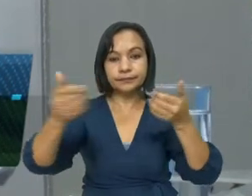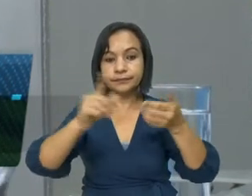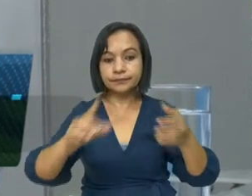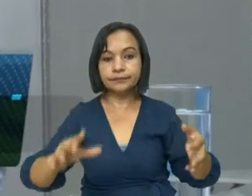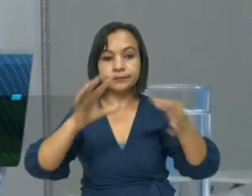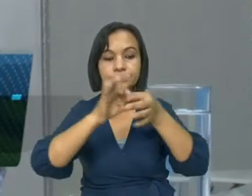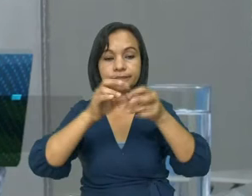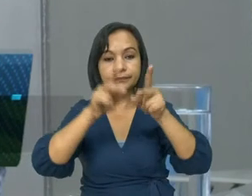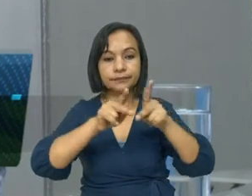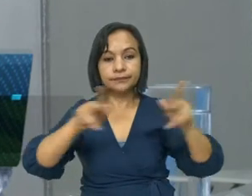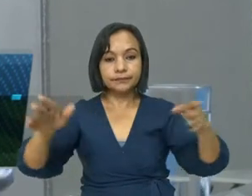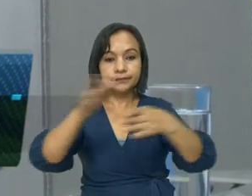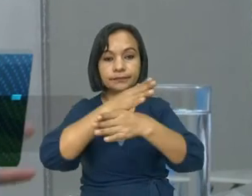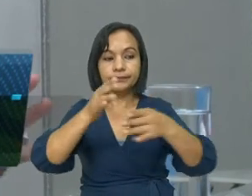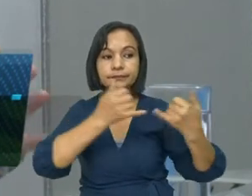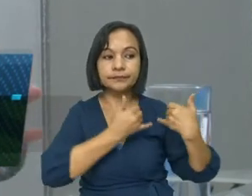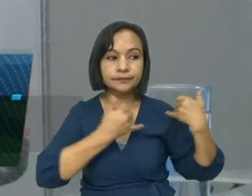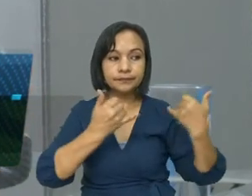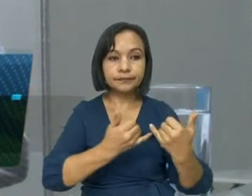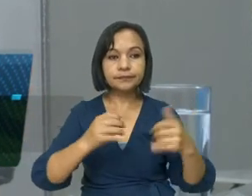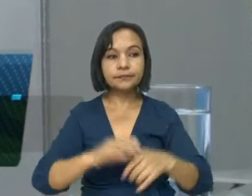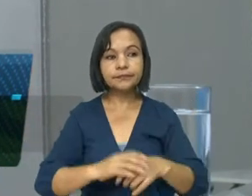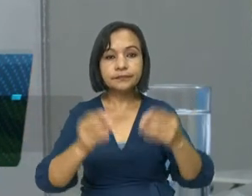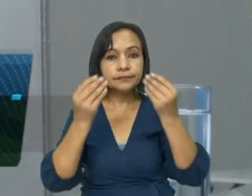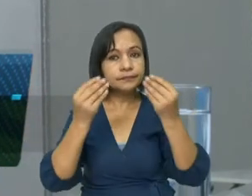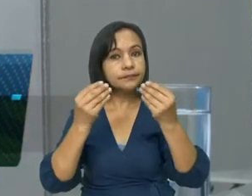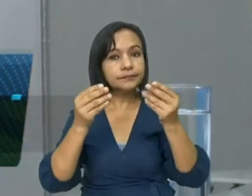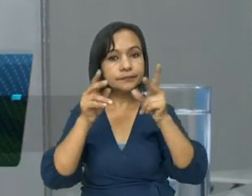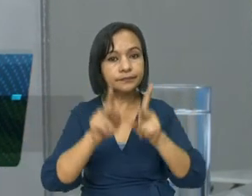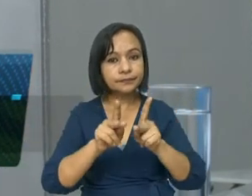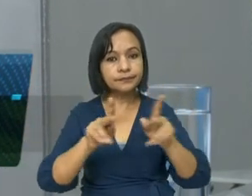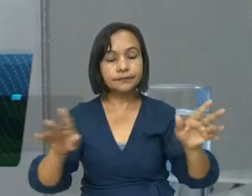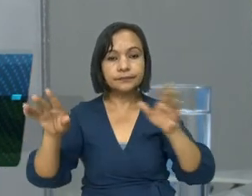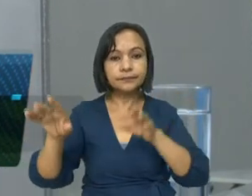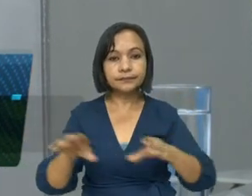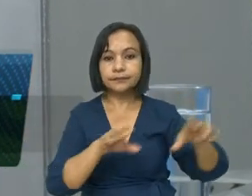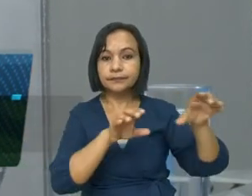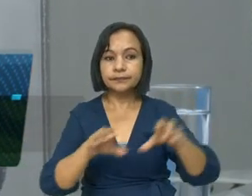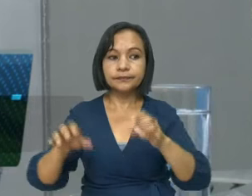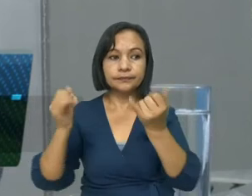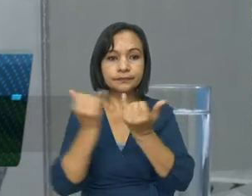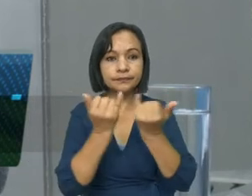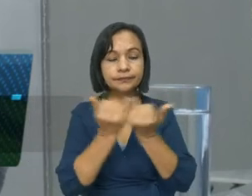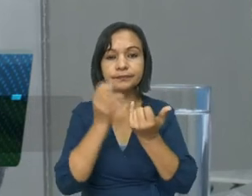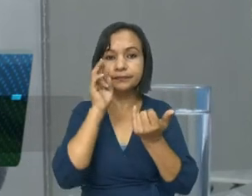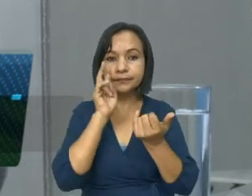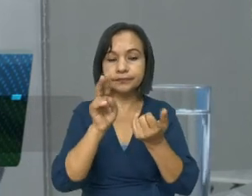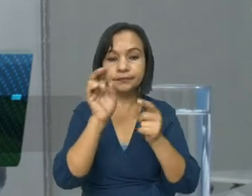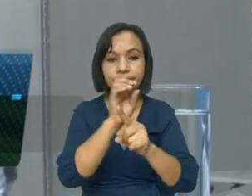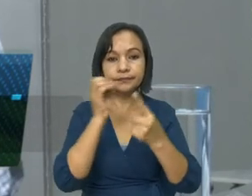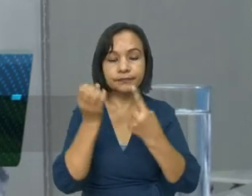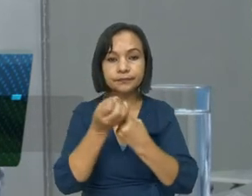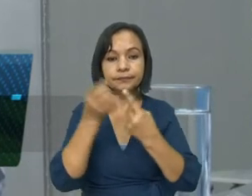salen los planes institucionales. Pero entonces, hay muchos de estos planes que hay actividades que son comunes, entonces las hemos